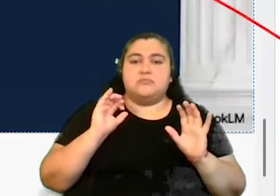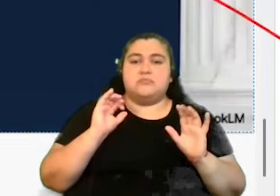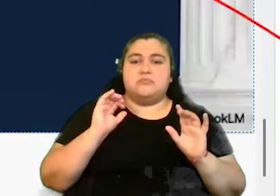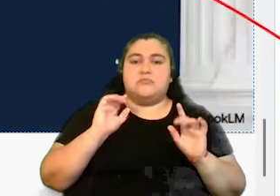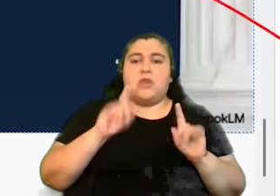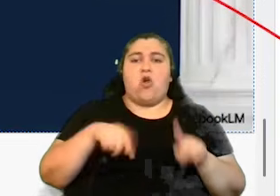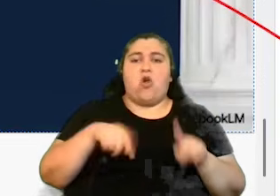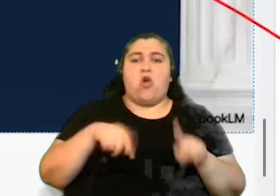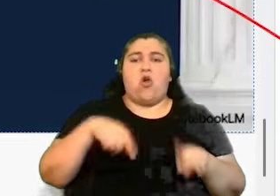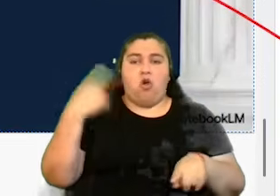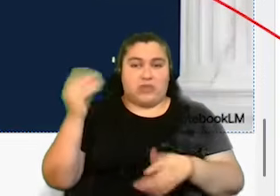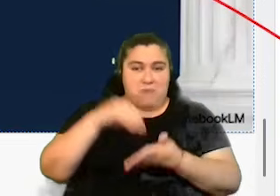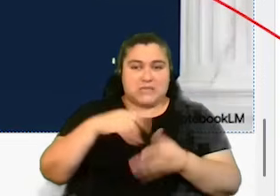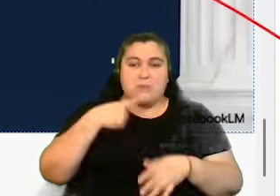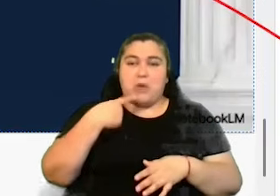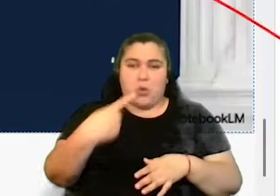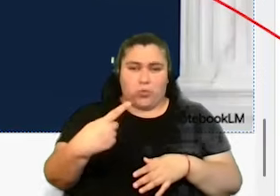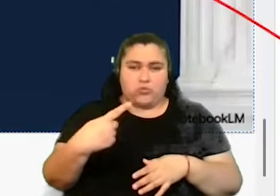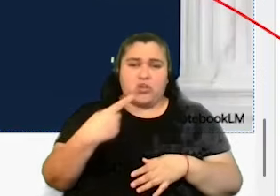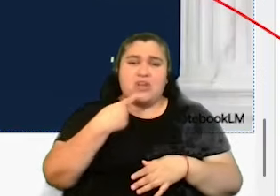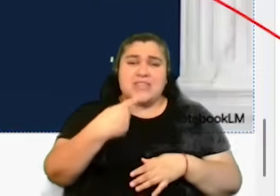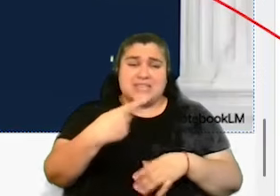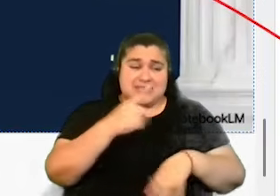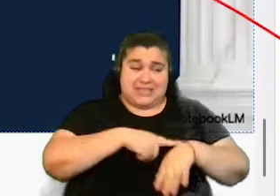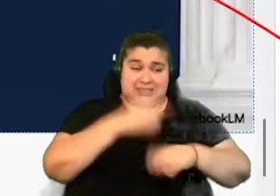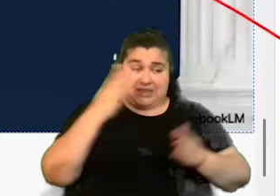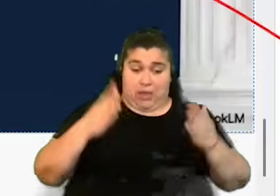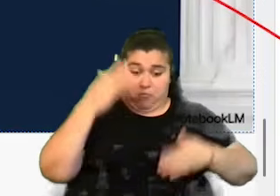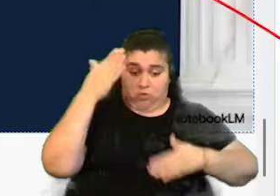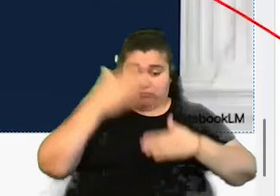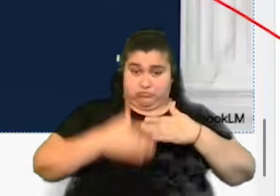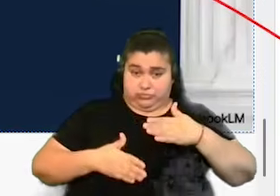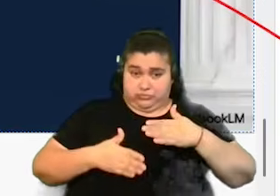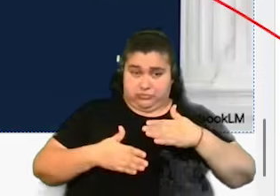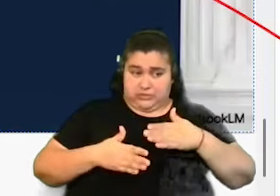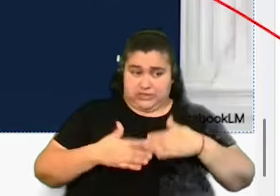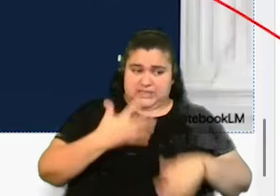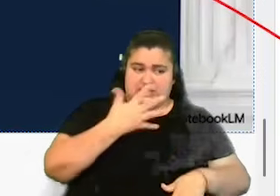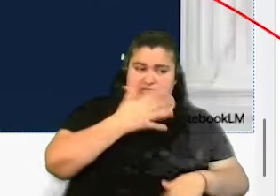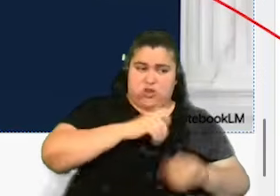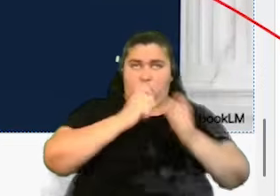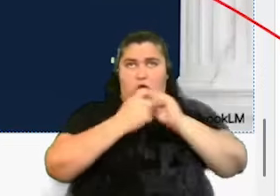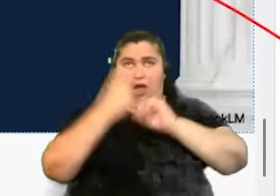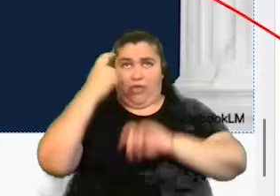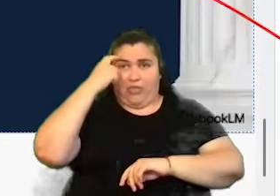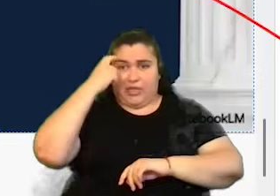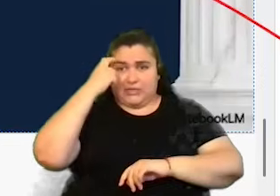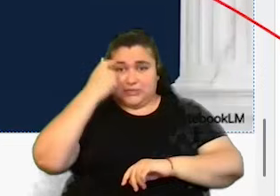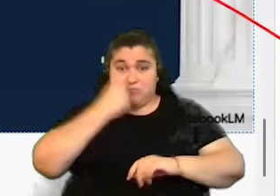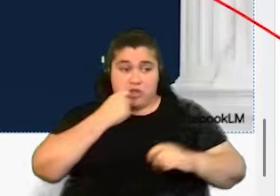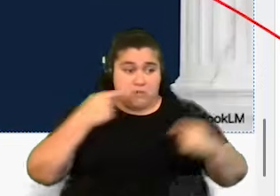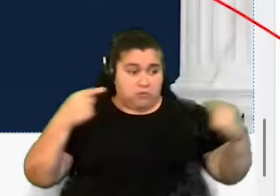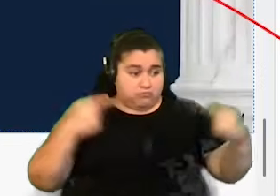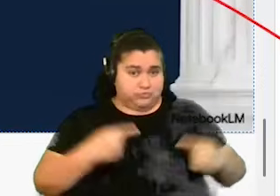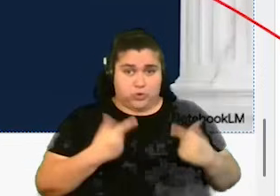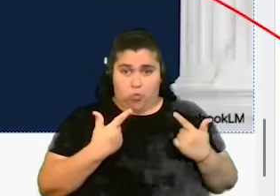otra pregunta que dice, ¿la prescripción de seguridad social cambia de 5 a 10 años si no hay discrepancia?